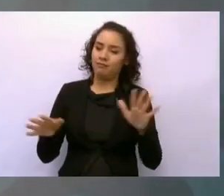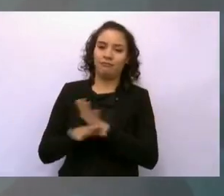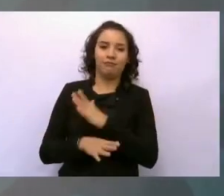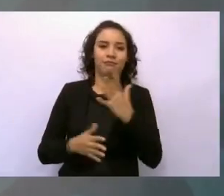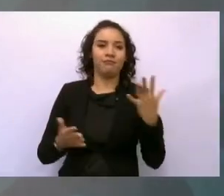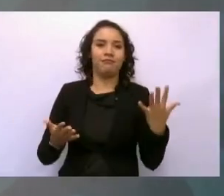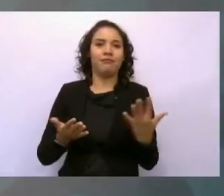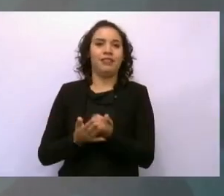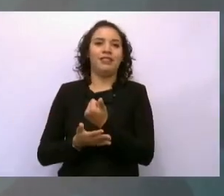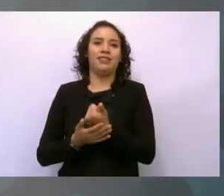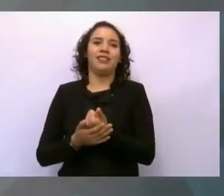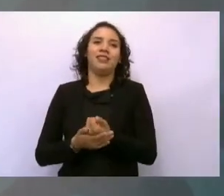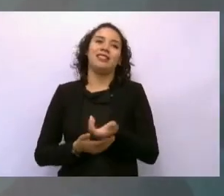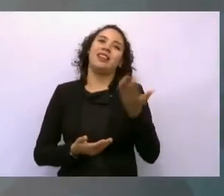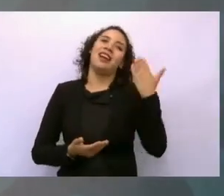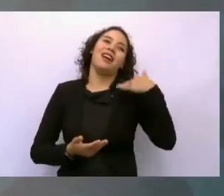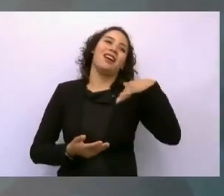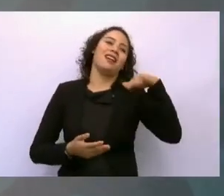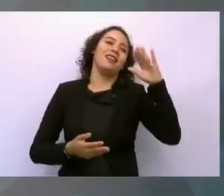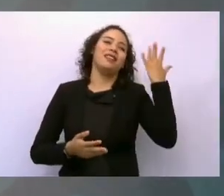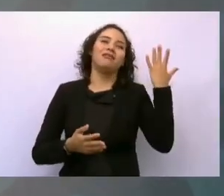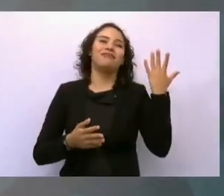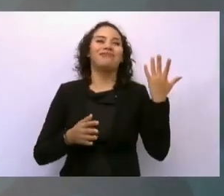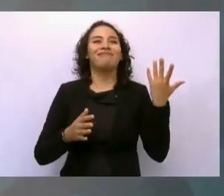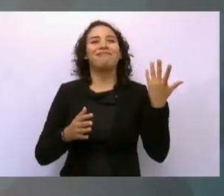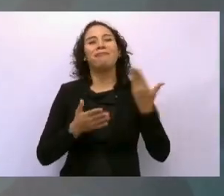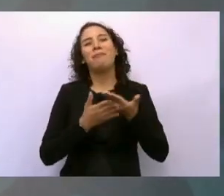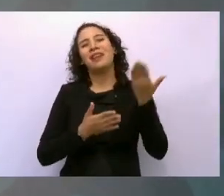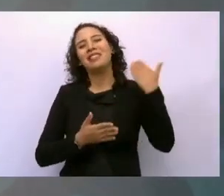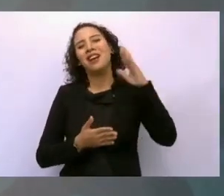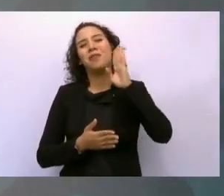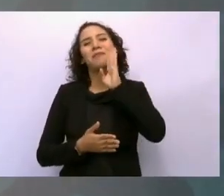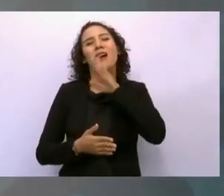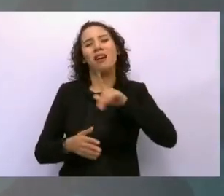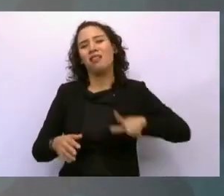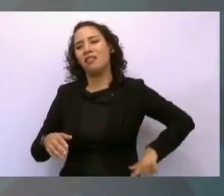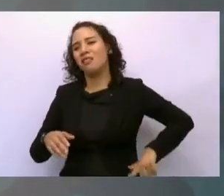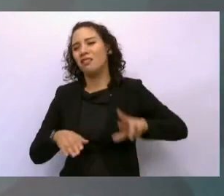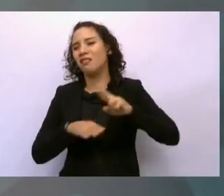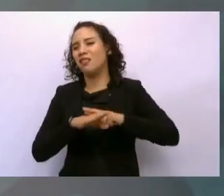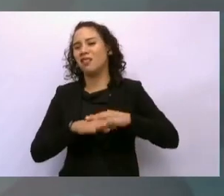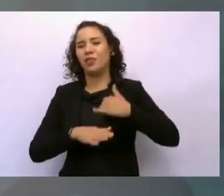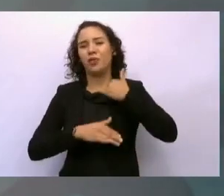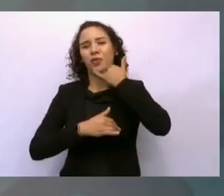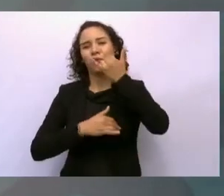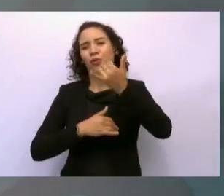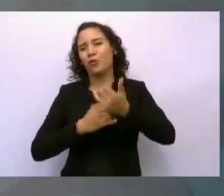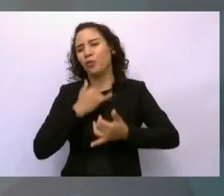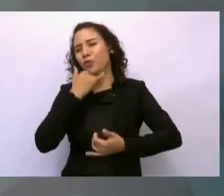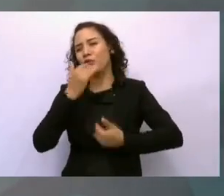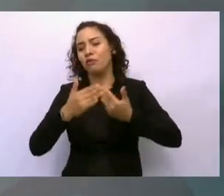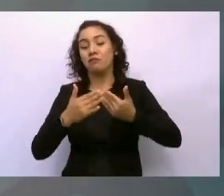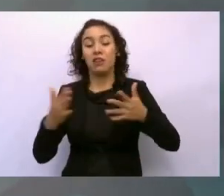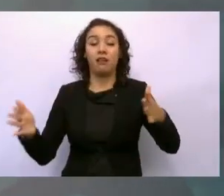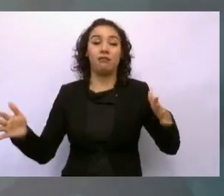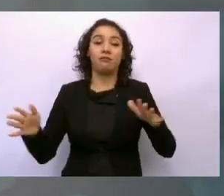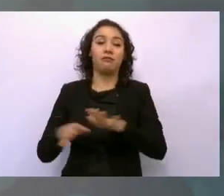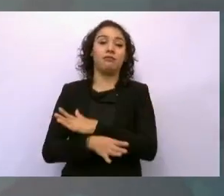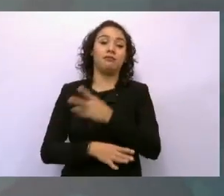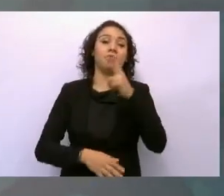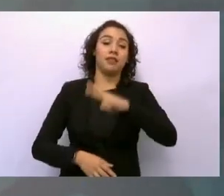Habían padecido mucho de malos gobiernos. Entonces, esto